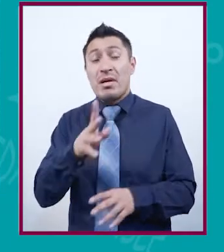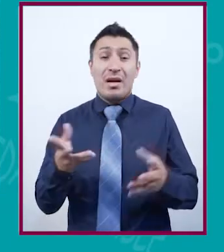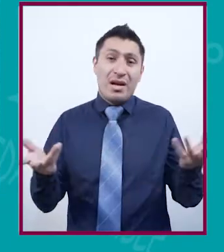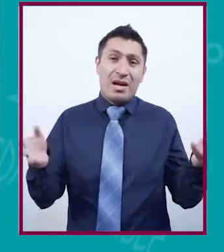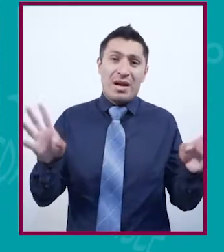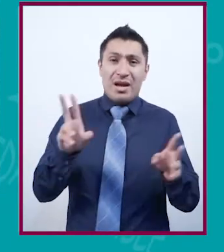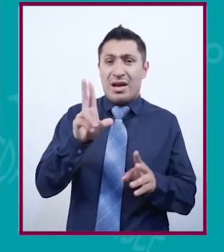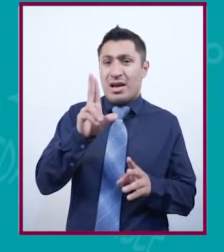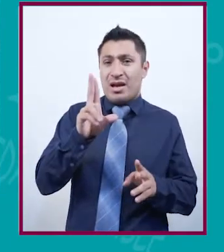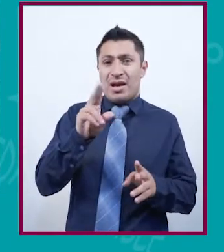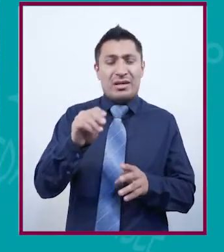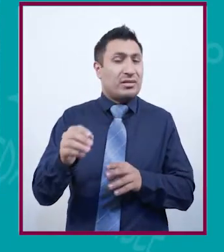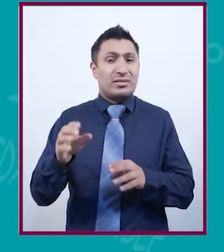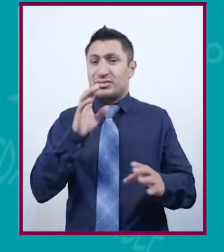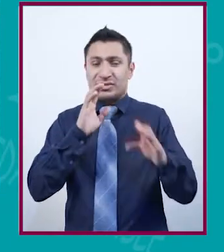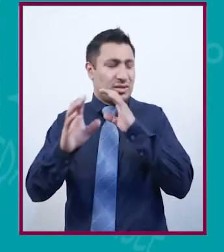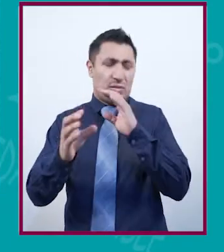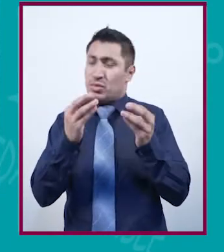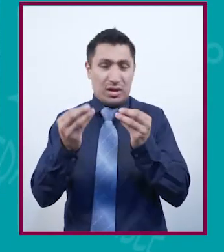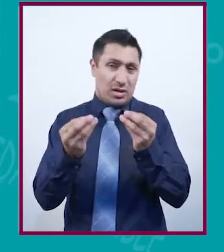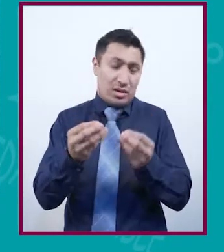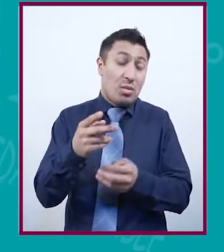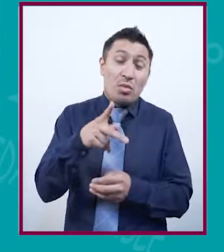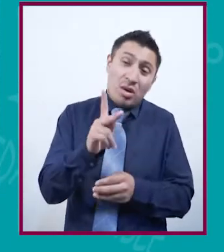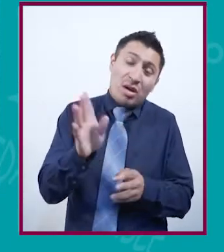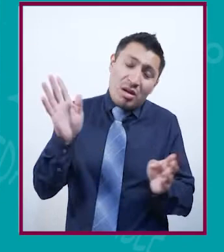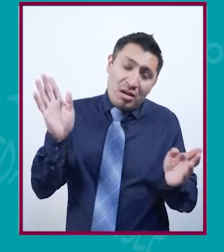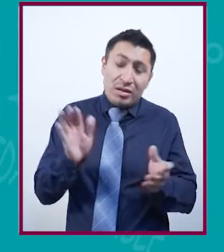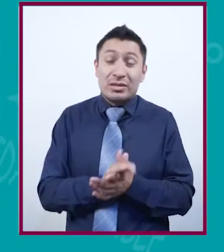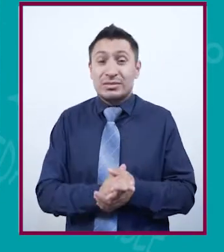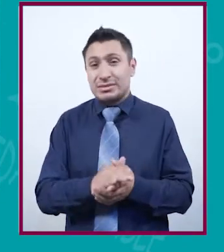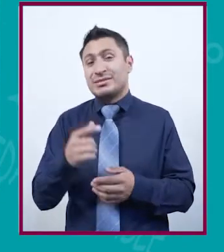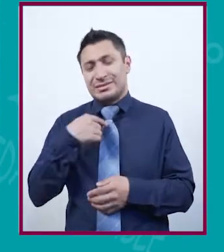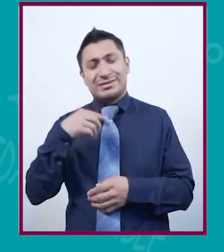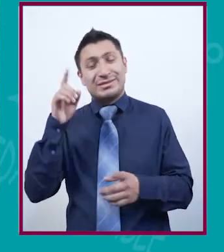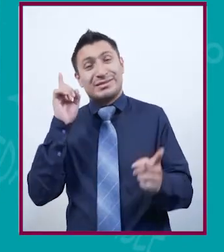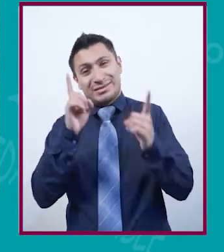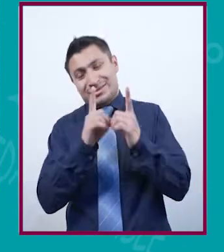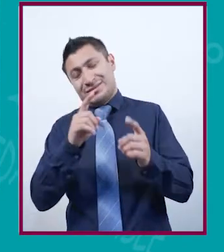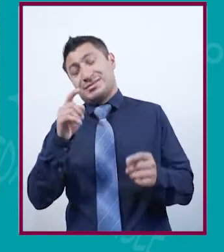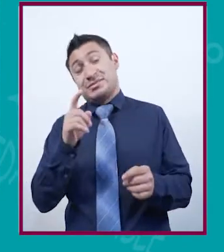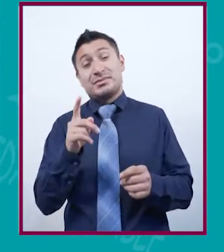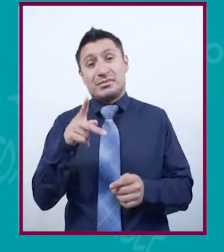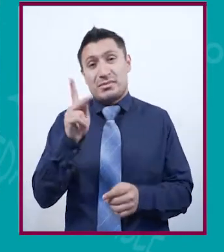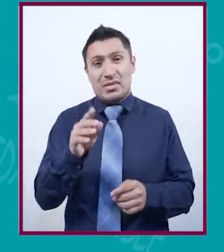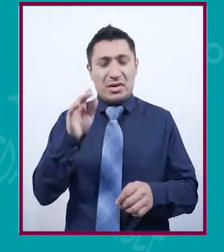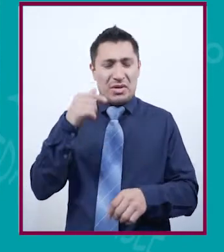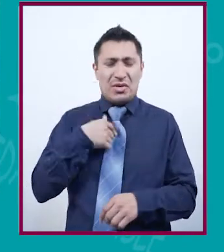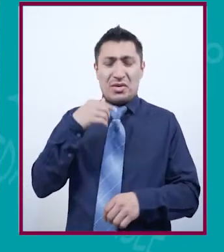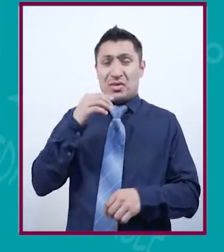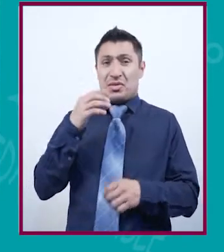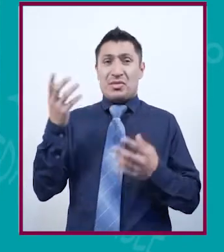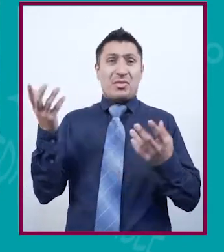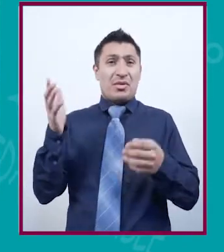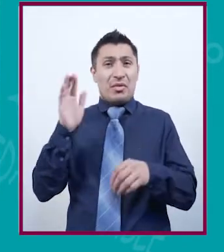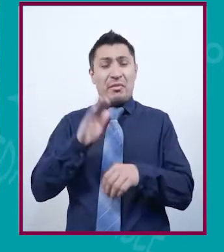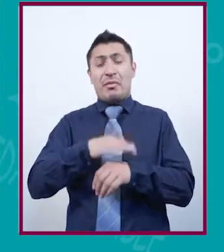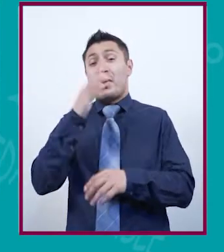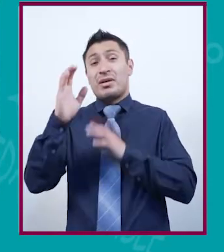papá no he tenido mucha comunicación con él, pero pues sí, lo veo y todo eso, pero con la que más